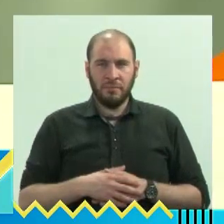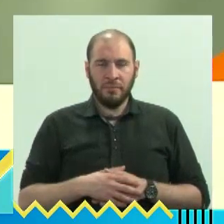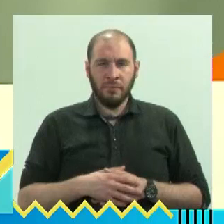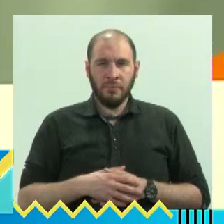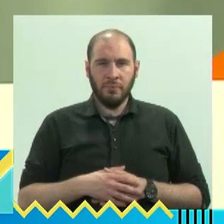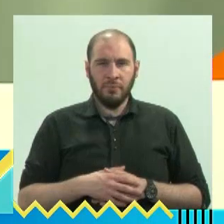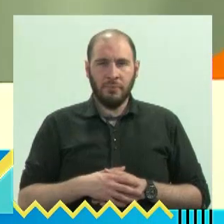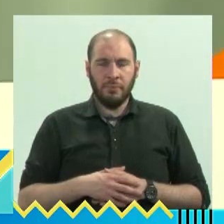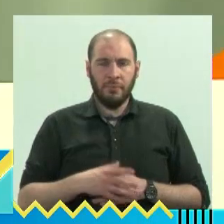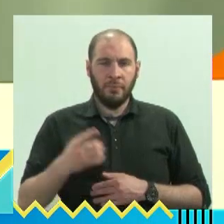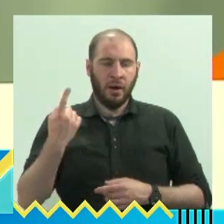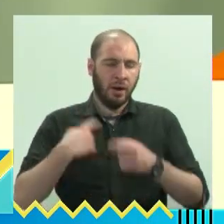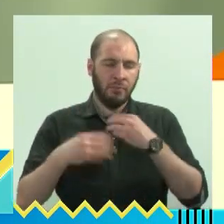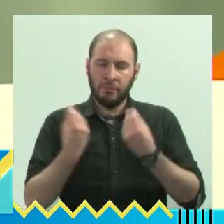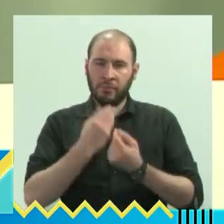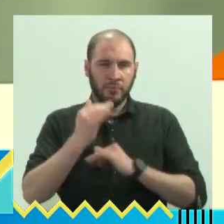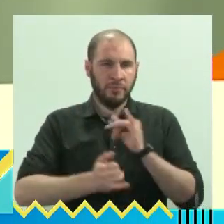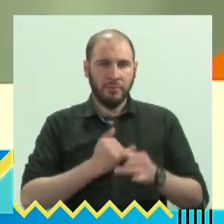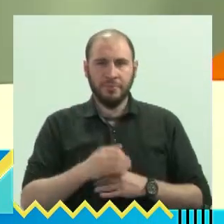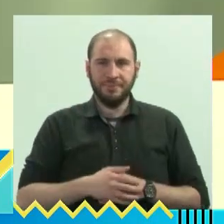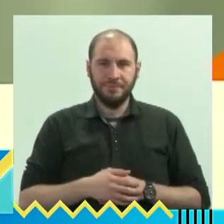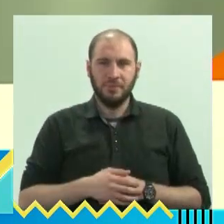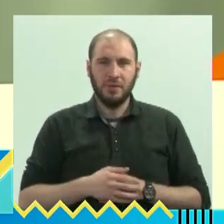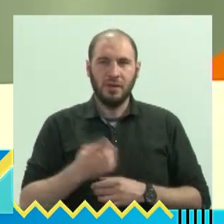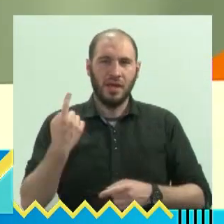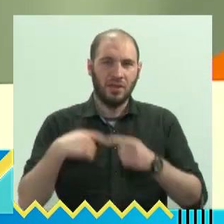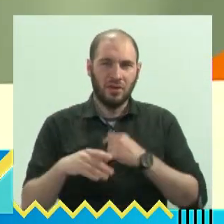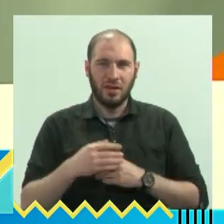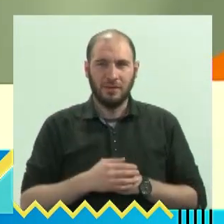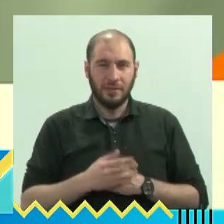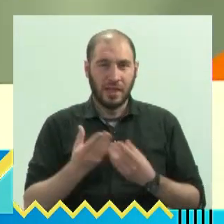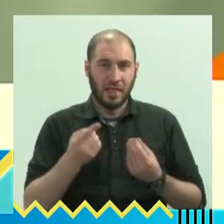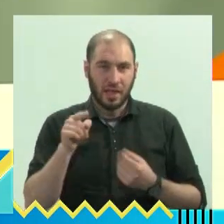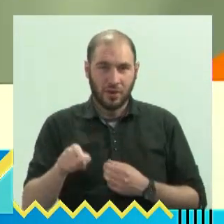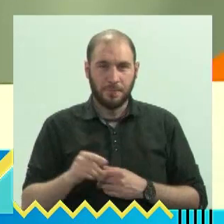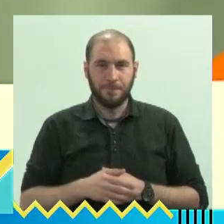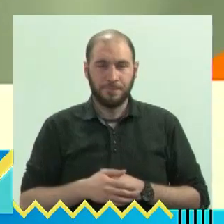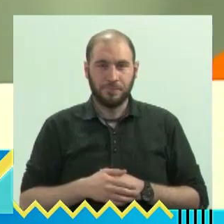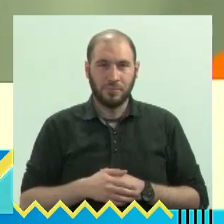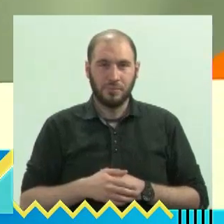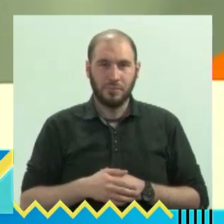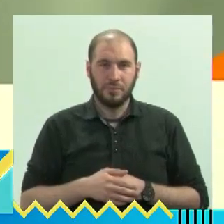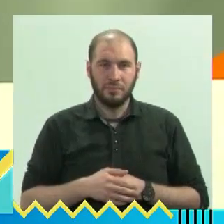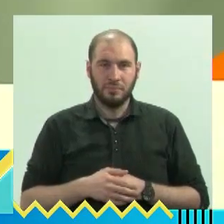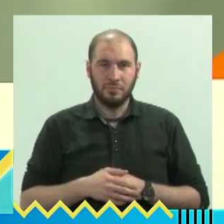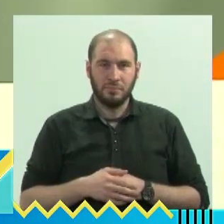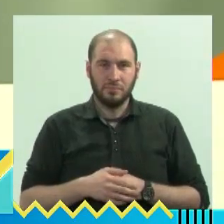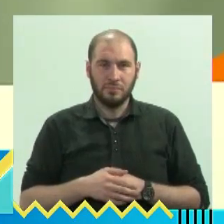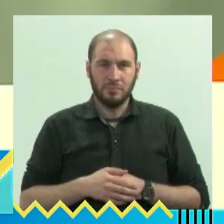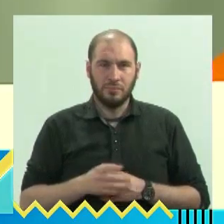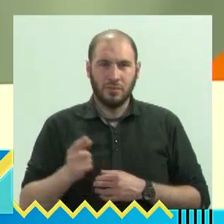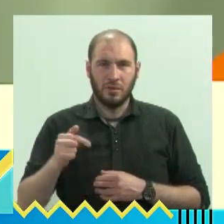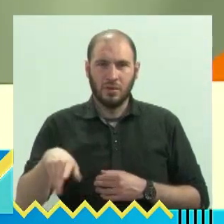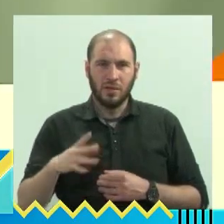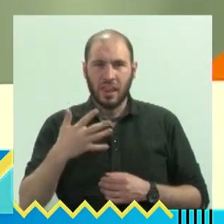tenemos muchísimas historias para contar y historias realmente aterradoras, y lo bueno es que hay muchas que cuando se cruzan